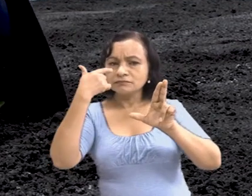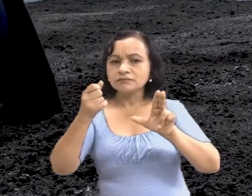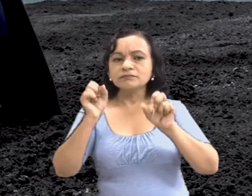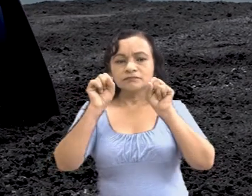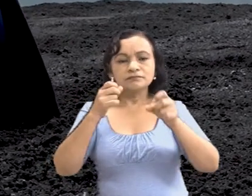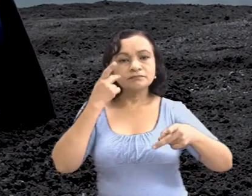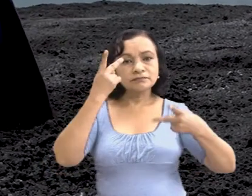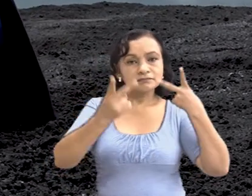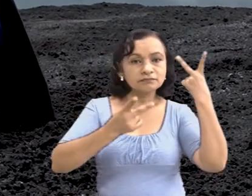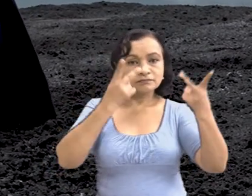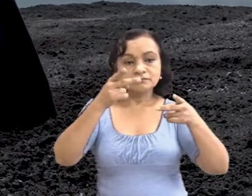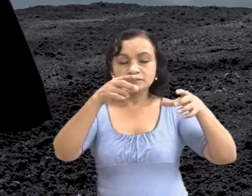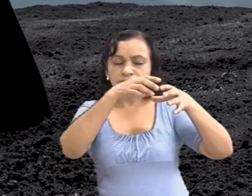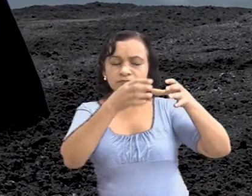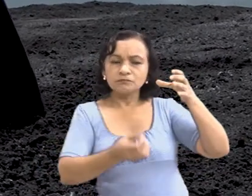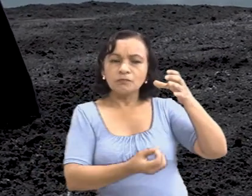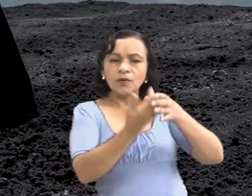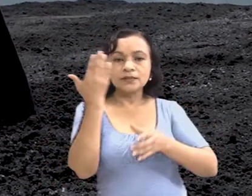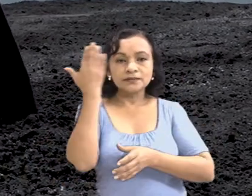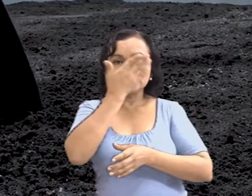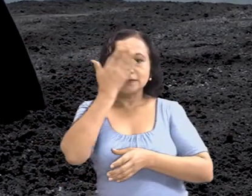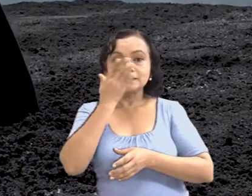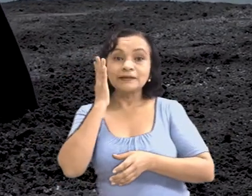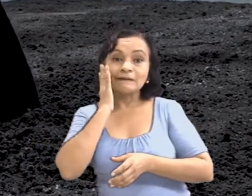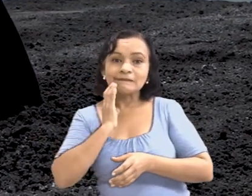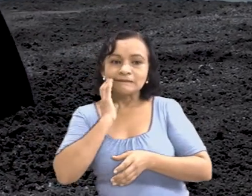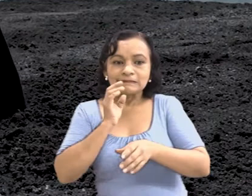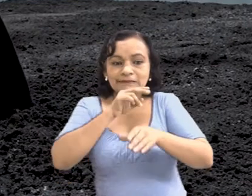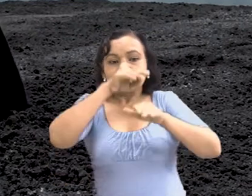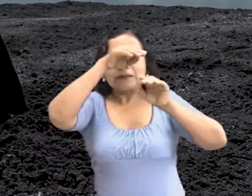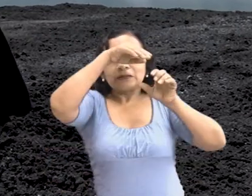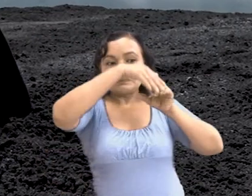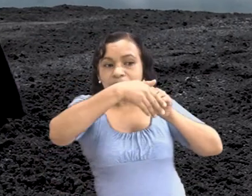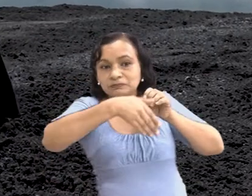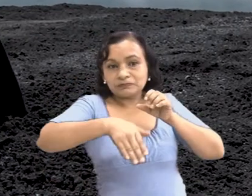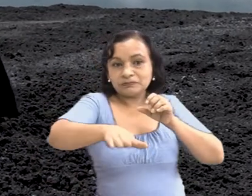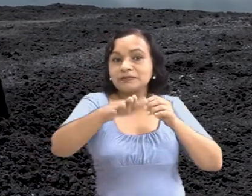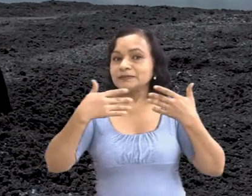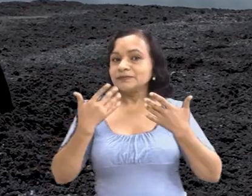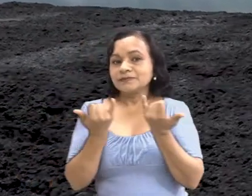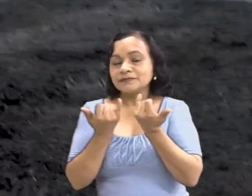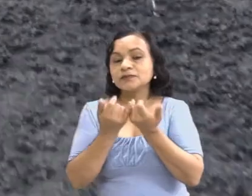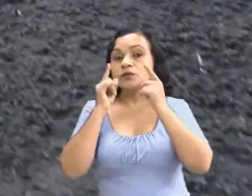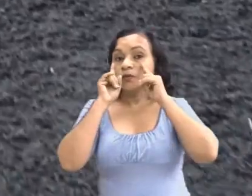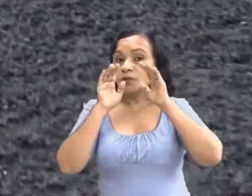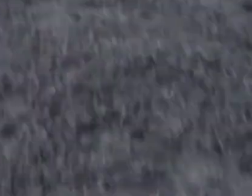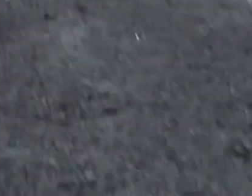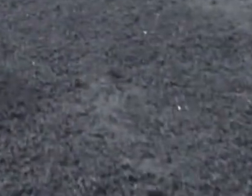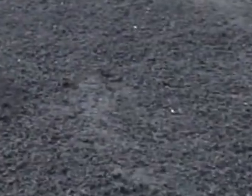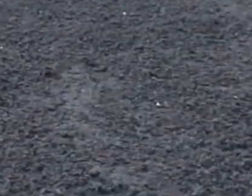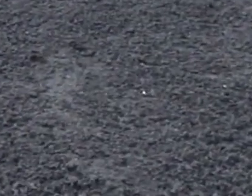gran adrenalina y aventura, por supuesto tomando en cuenta todas las medidas necesarias. Será hasta la próxima.